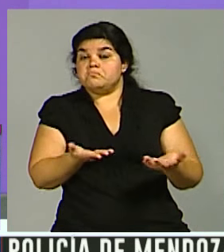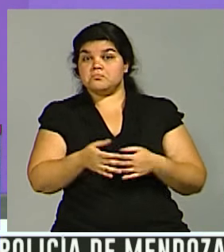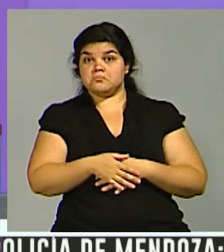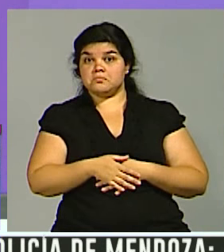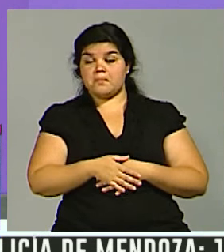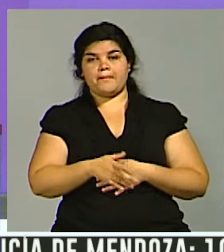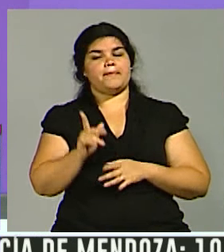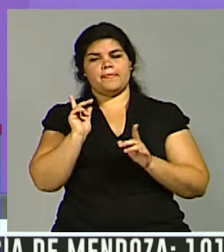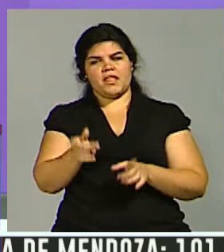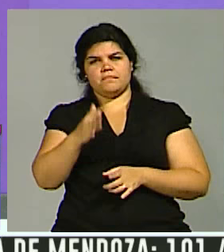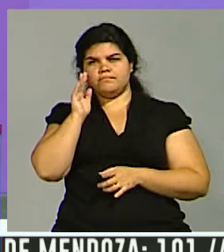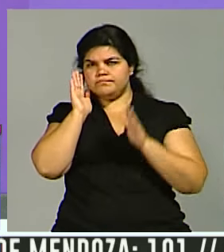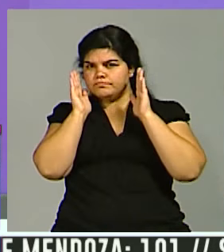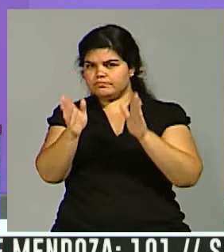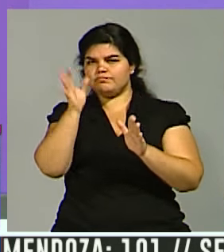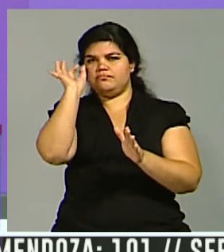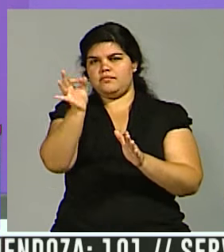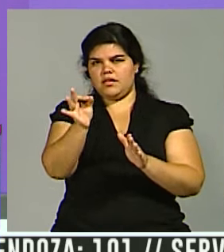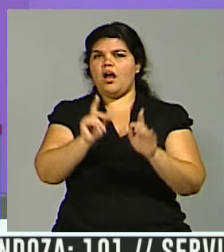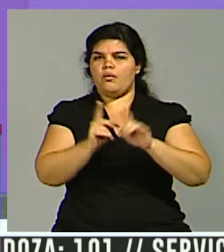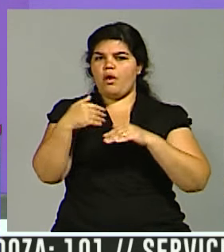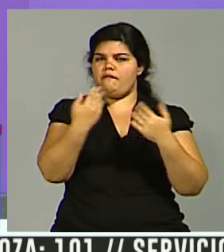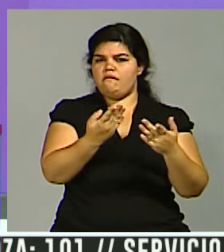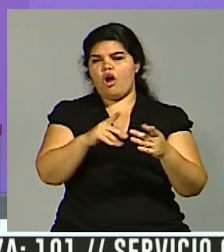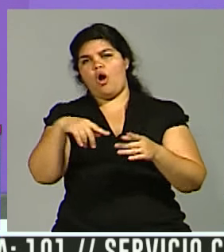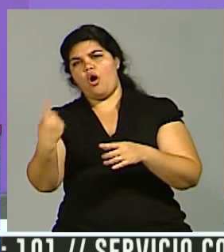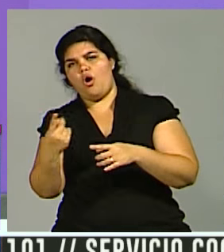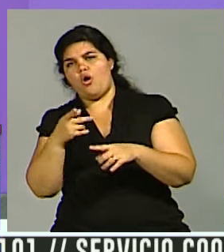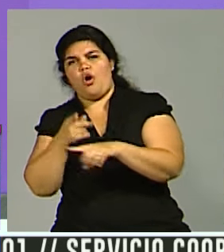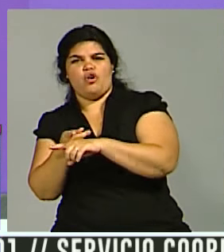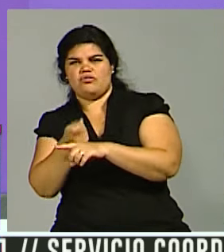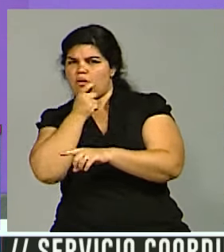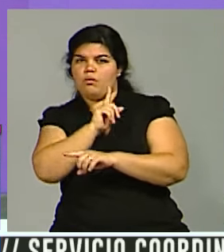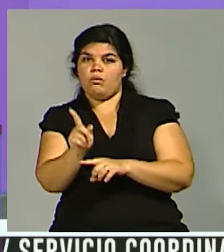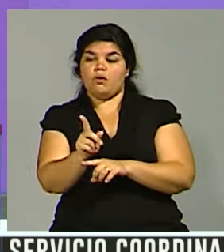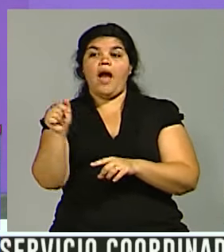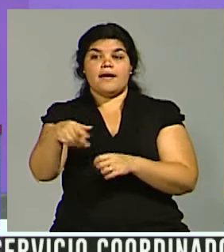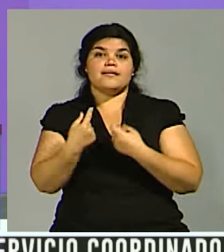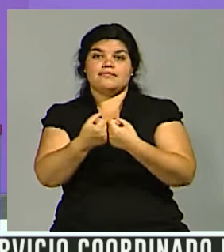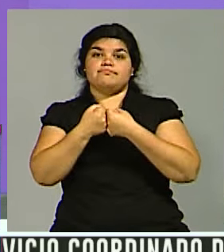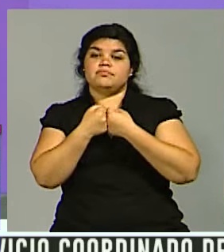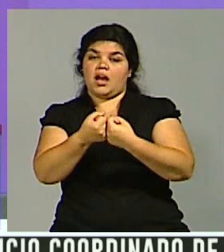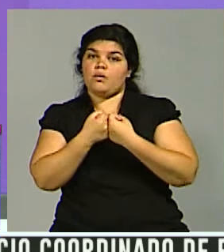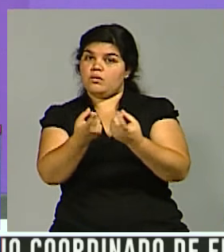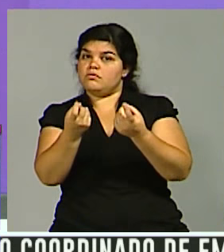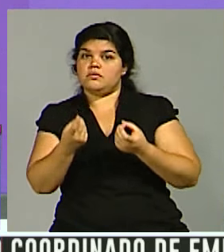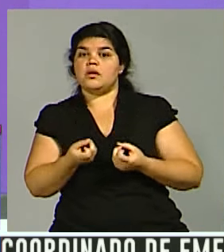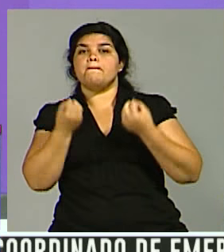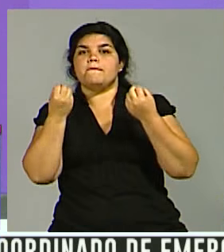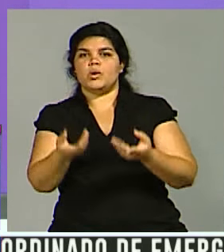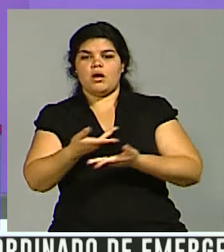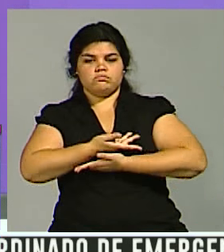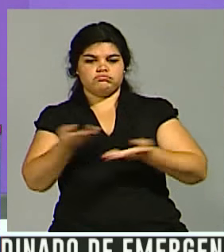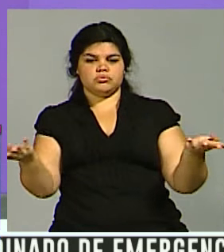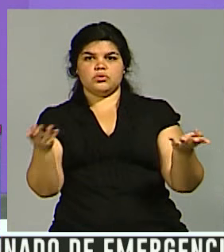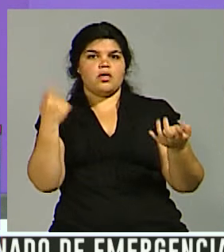que, como escuchábamos recién, hay voces a favor y voces en contra. Debería haber una negociación teniendo en cuenta y poniendo sobre la mesa todas